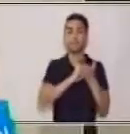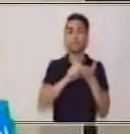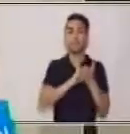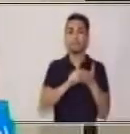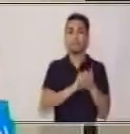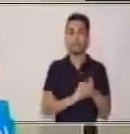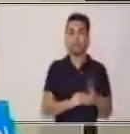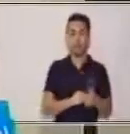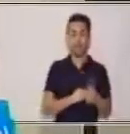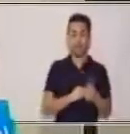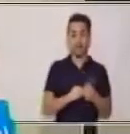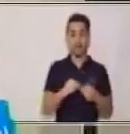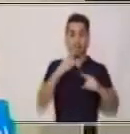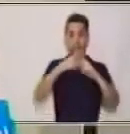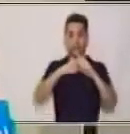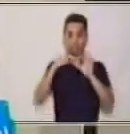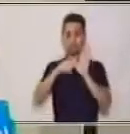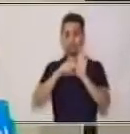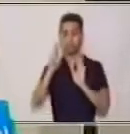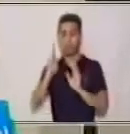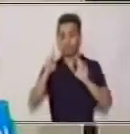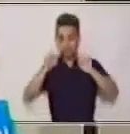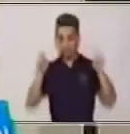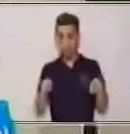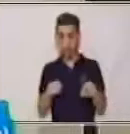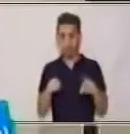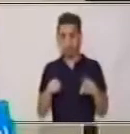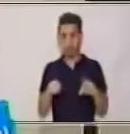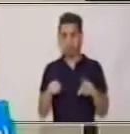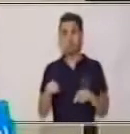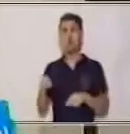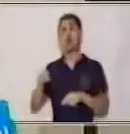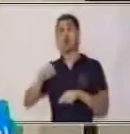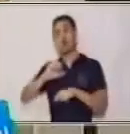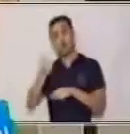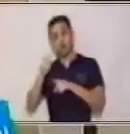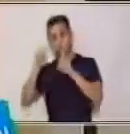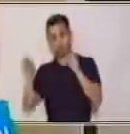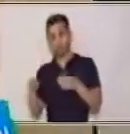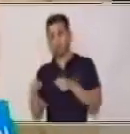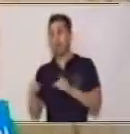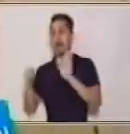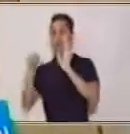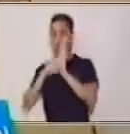menos y por x menos y.